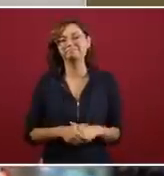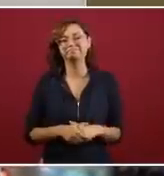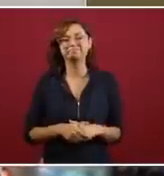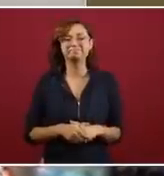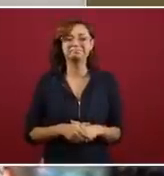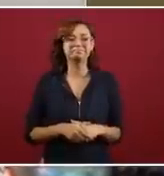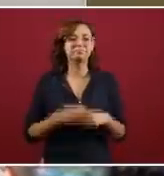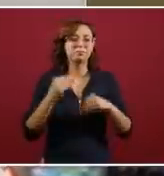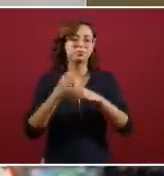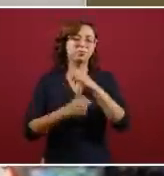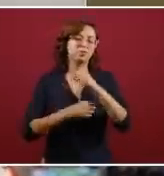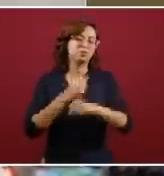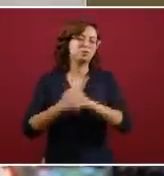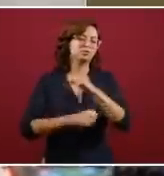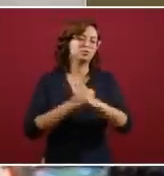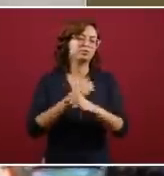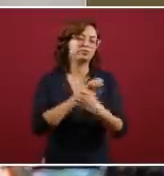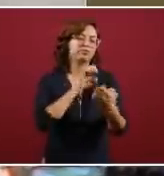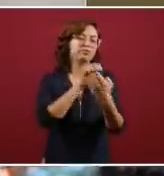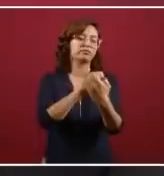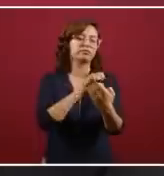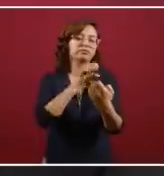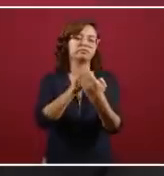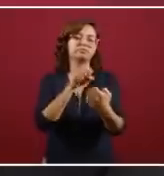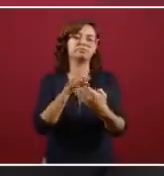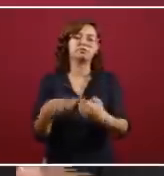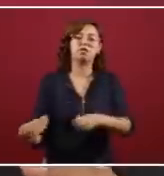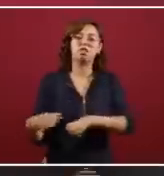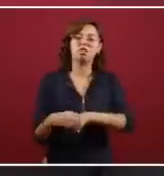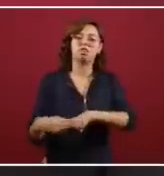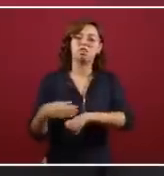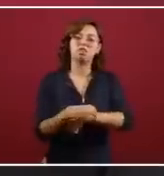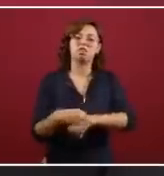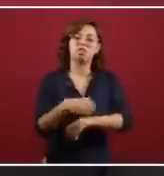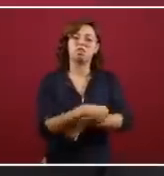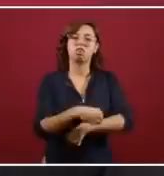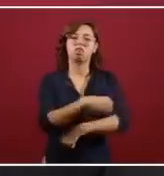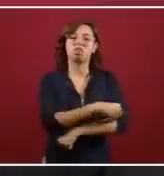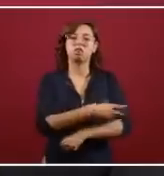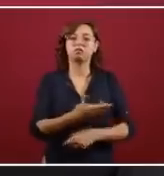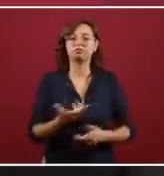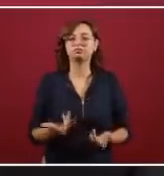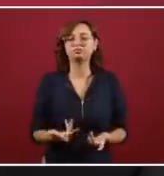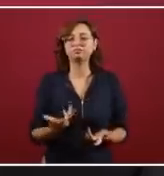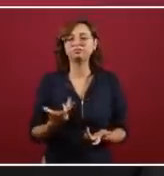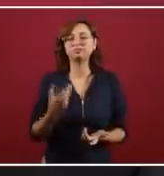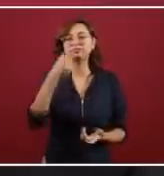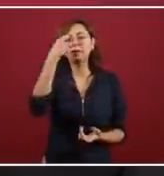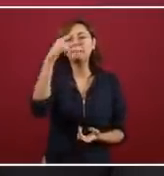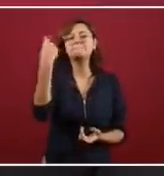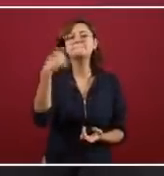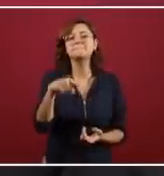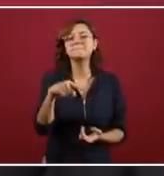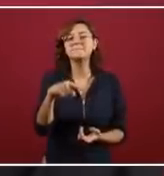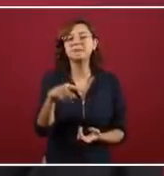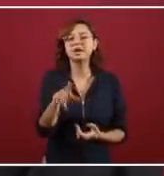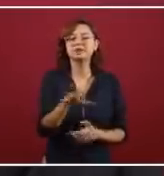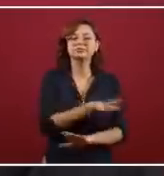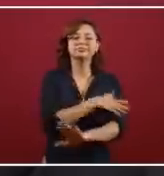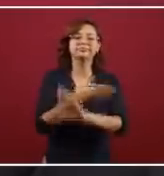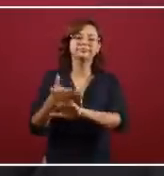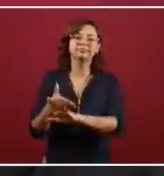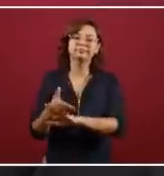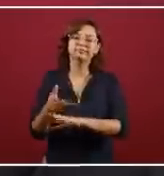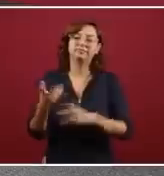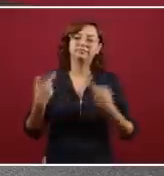Engañaron durante mucho tiempo. Fue una excusa para afectar